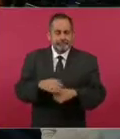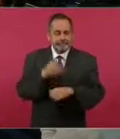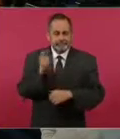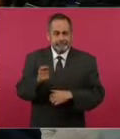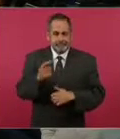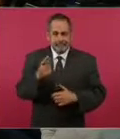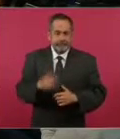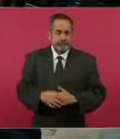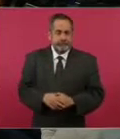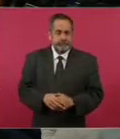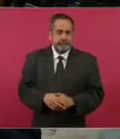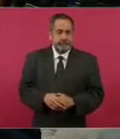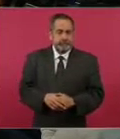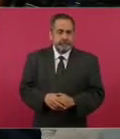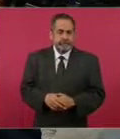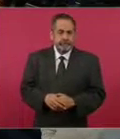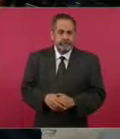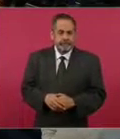porque